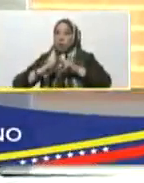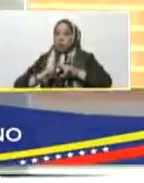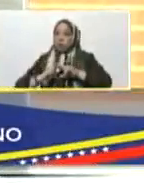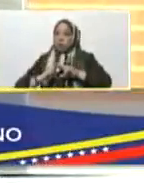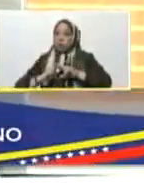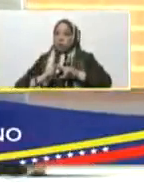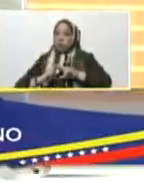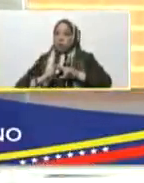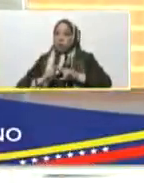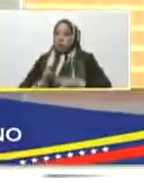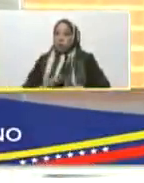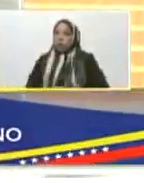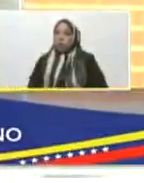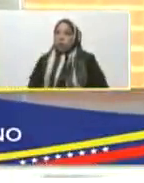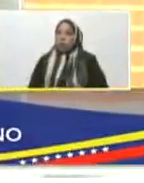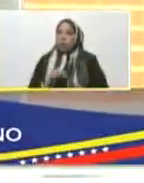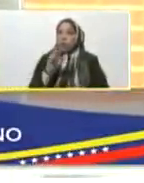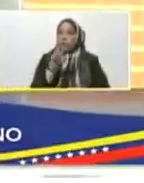hemos recibido